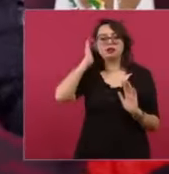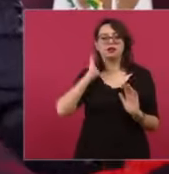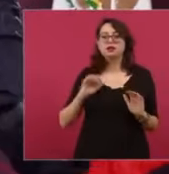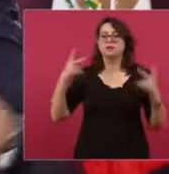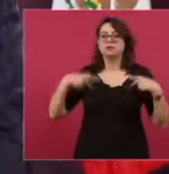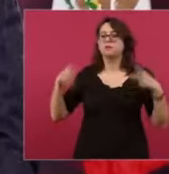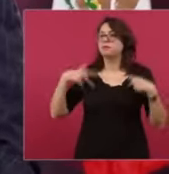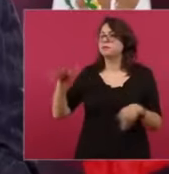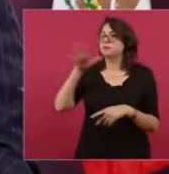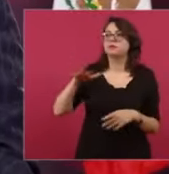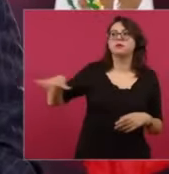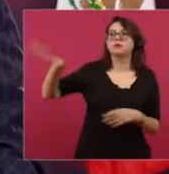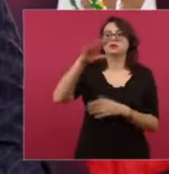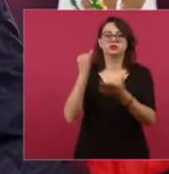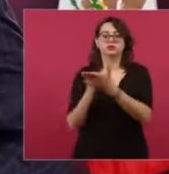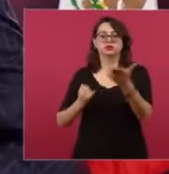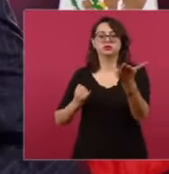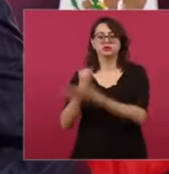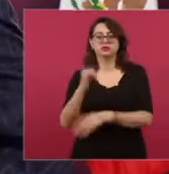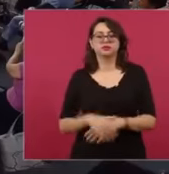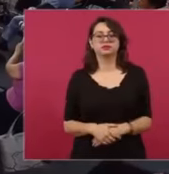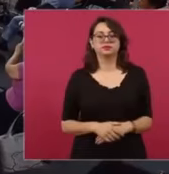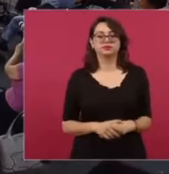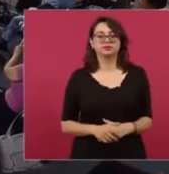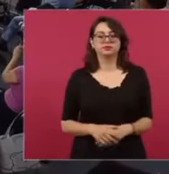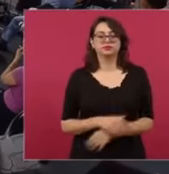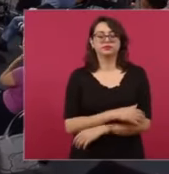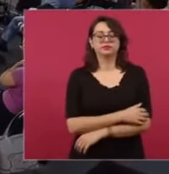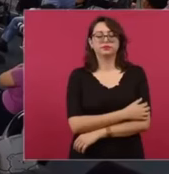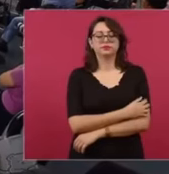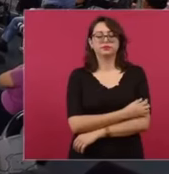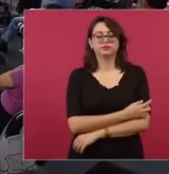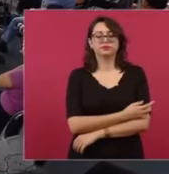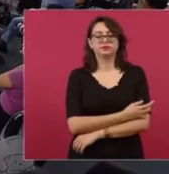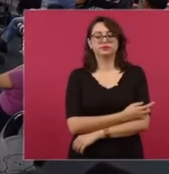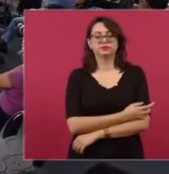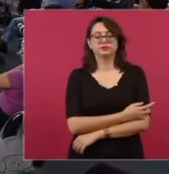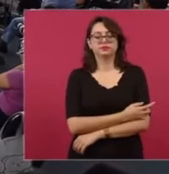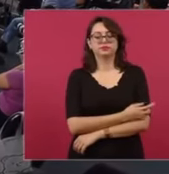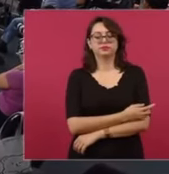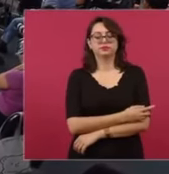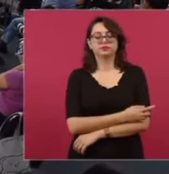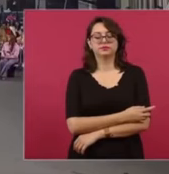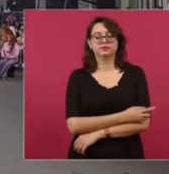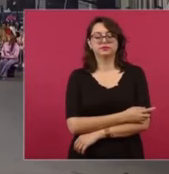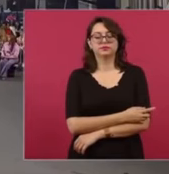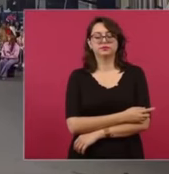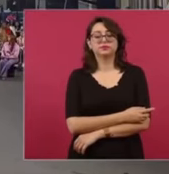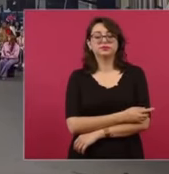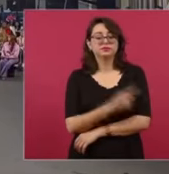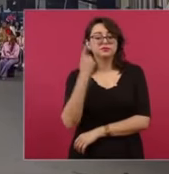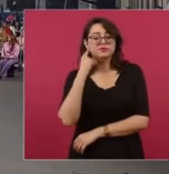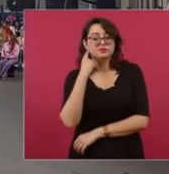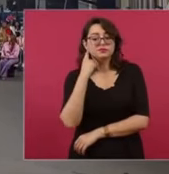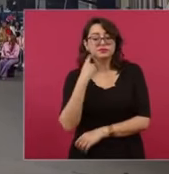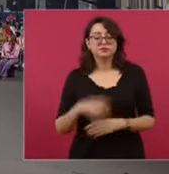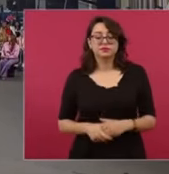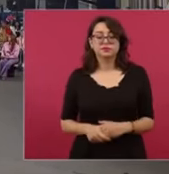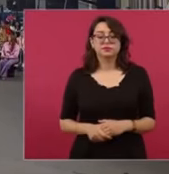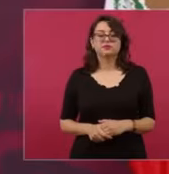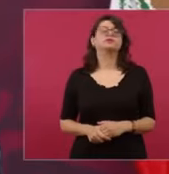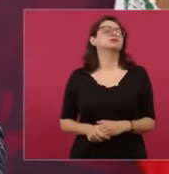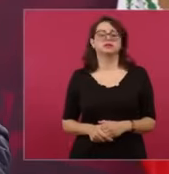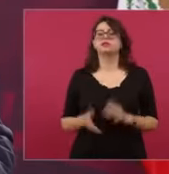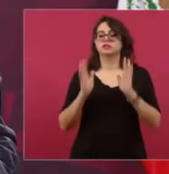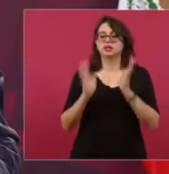decida. Presidente, presidente. ¿Mande? Sí, ya, ya, ya sé cuándo se van